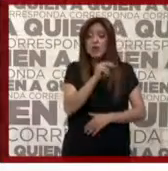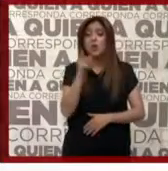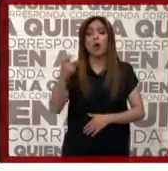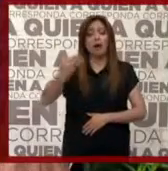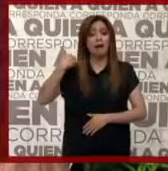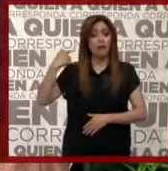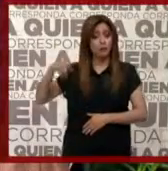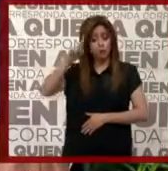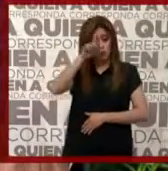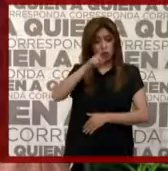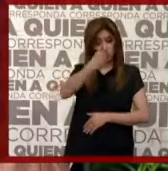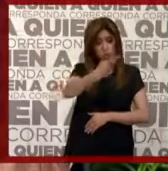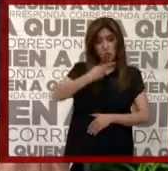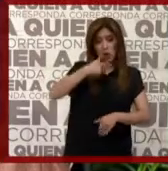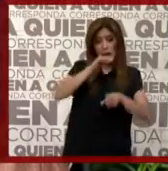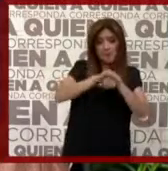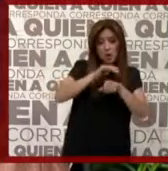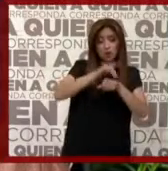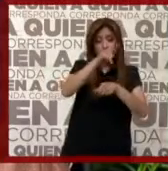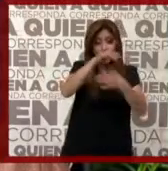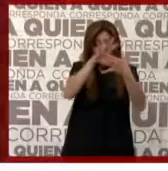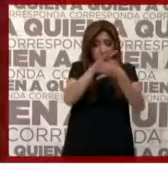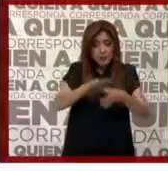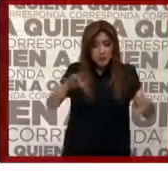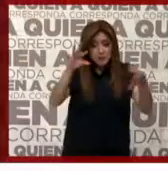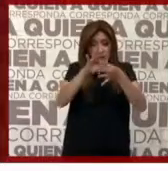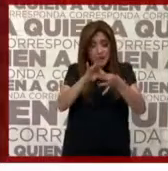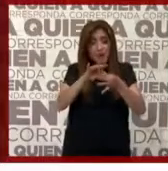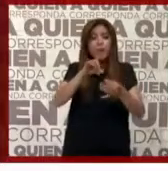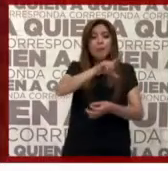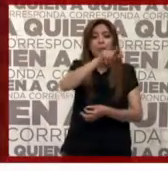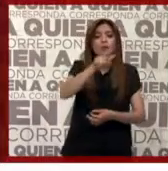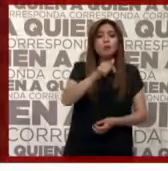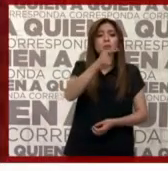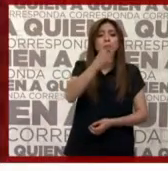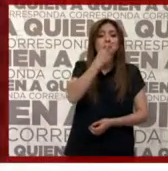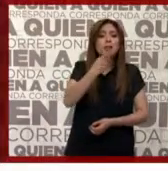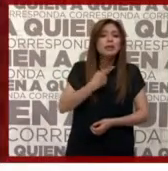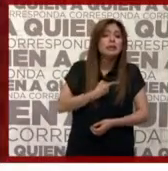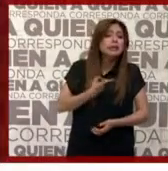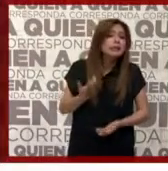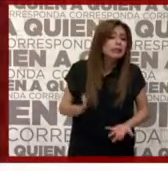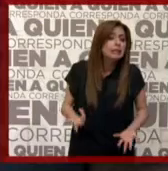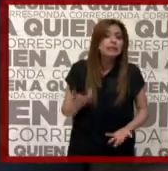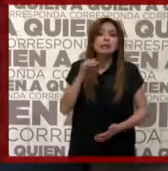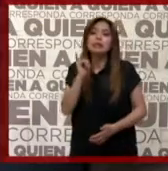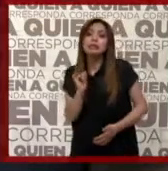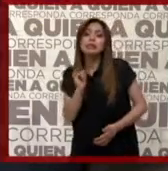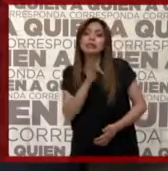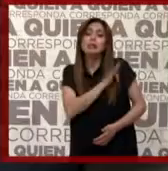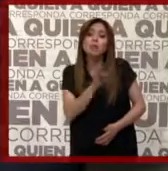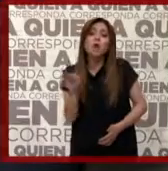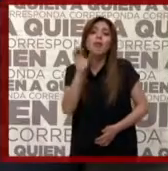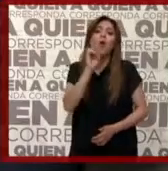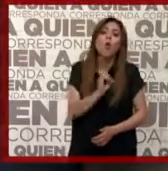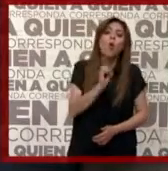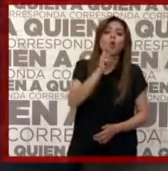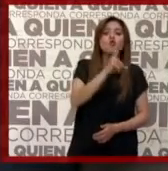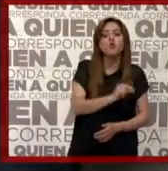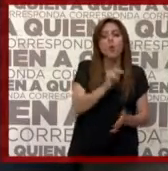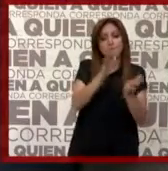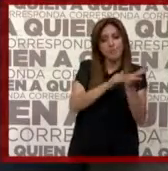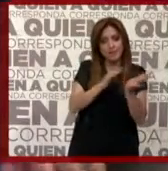de amigos este me escuchas como amigo y tú me puedes decir si procede si sigo mi trámite o no